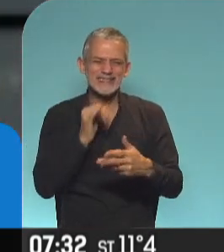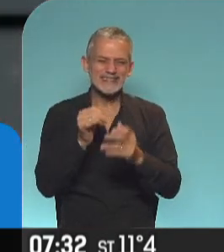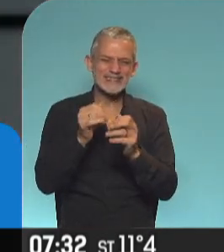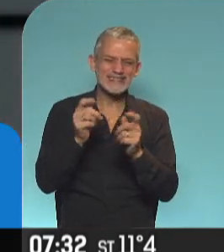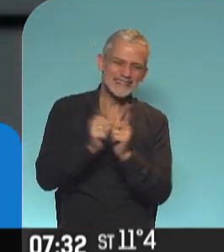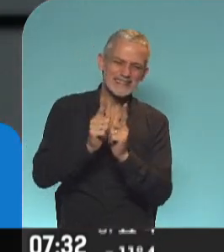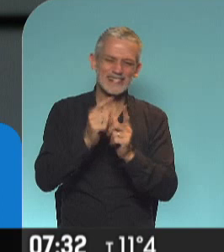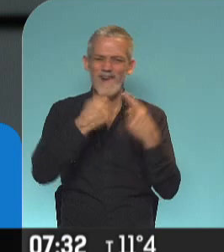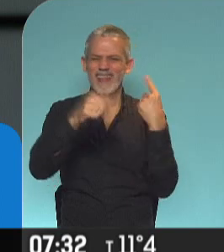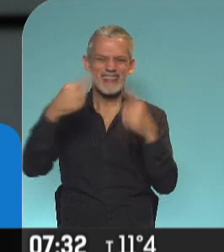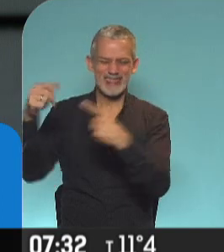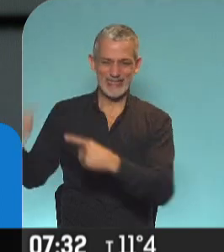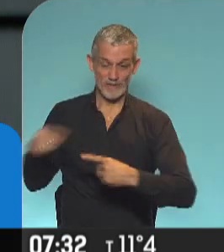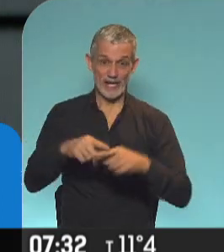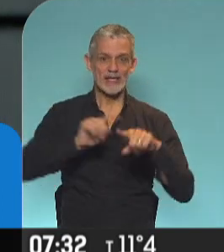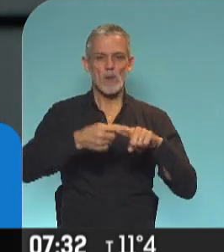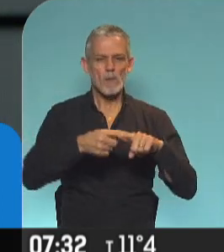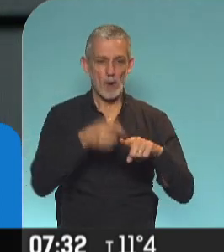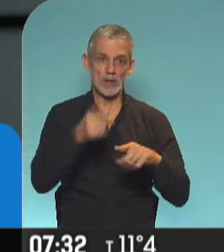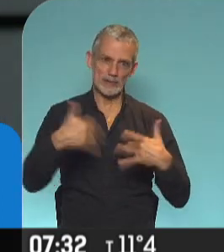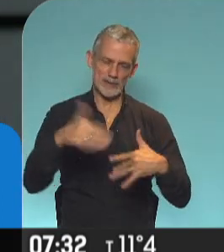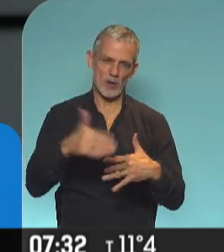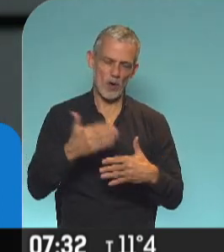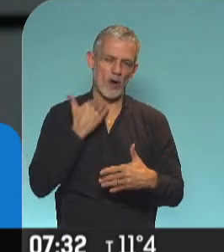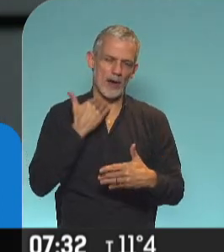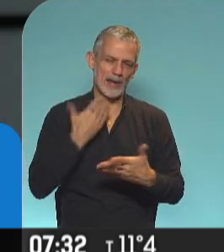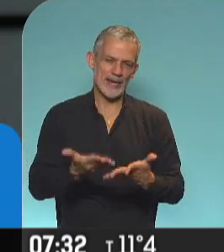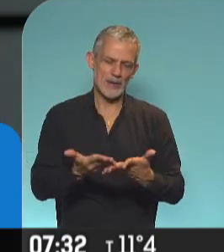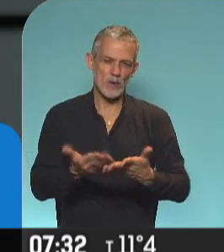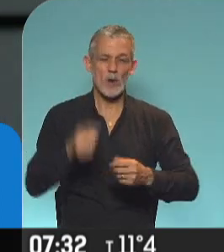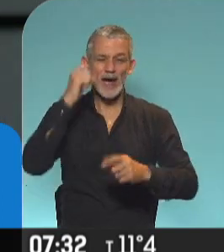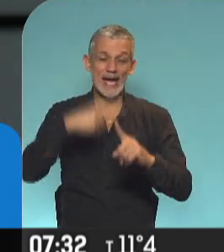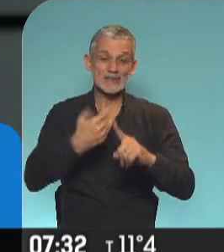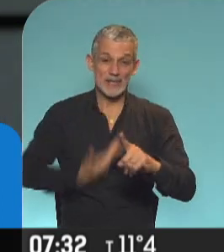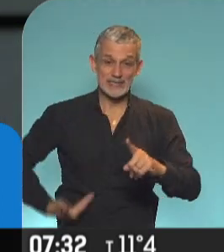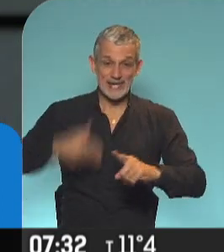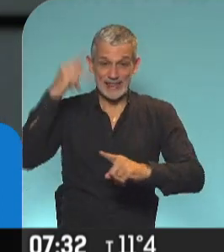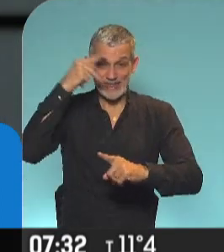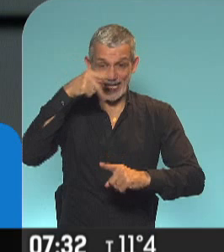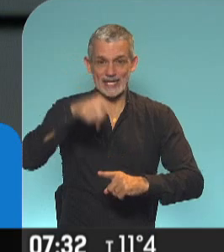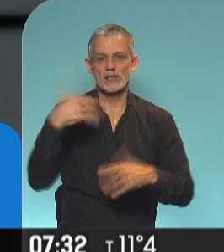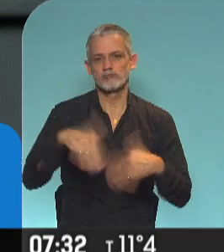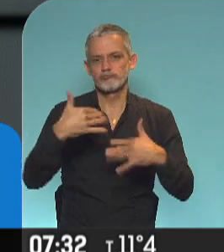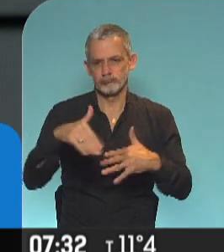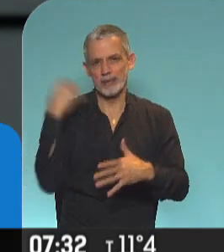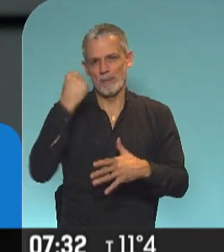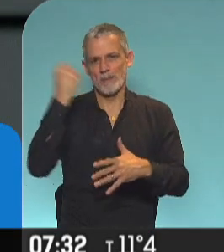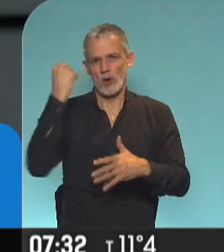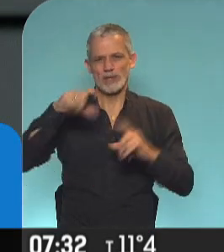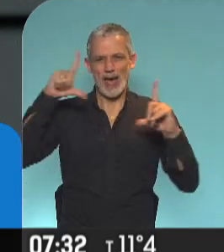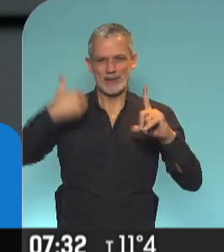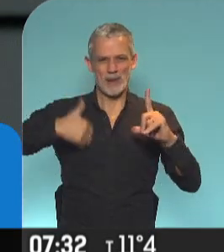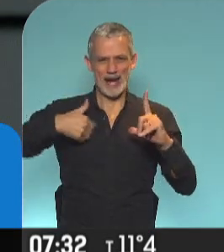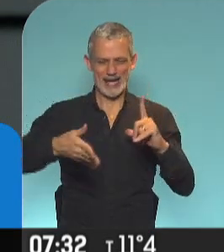lo interesante es que es un hecho político, obviamente, porque el expresidente Néstor Kirchner fue trascendental para la República